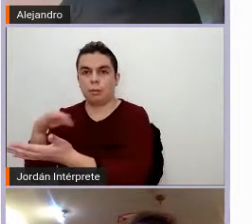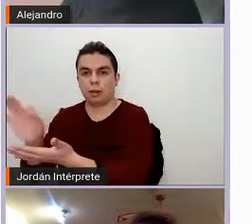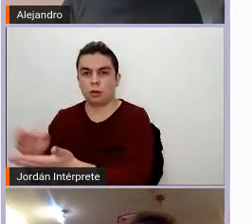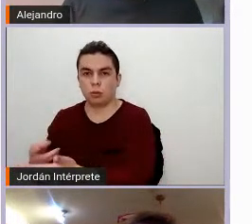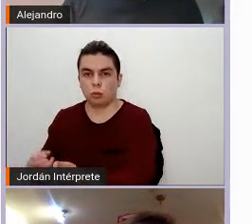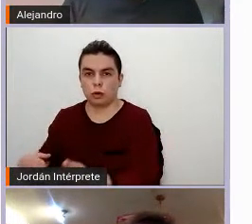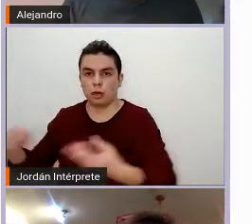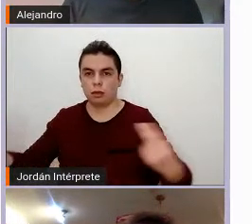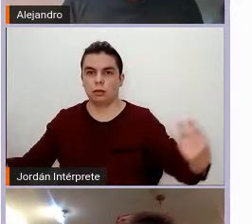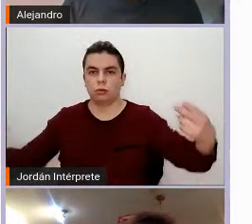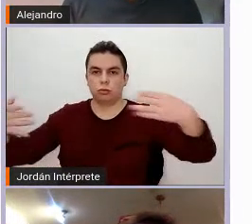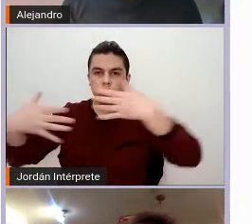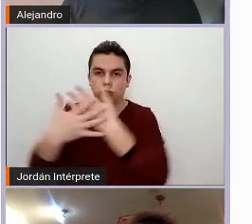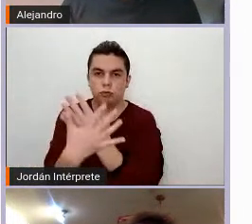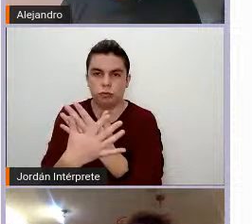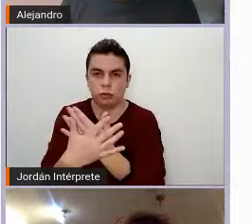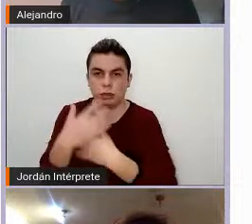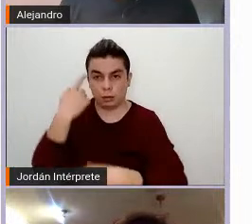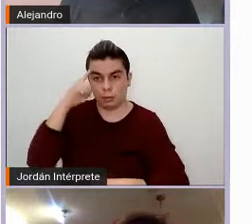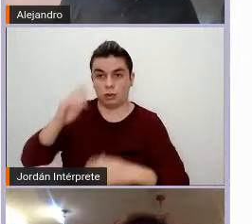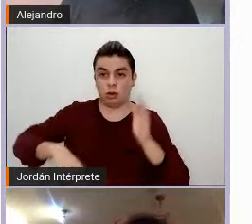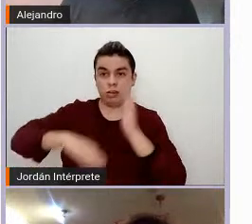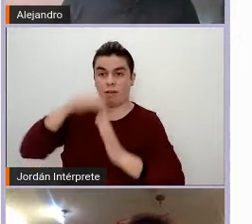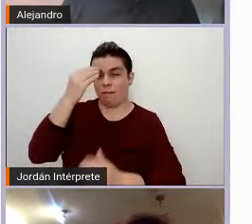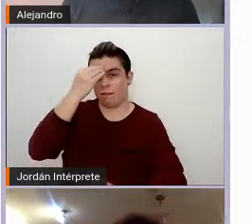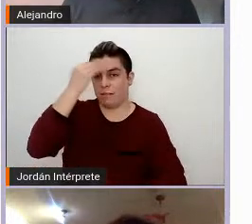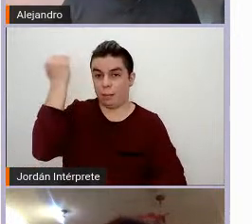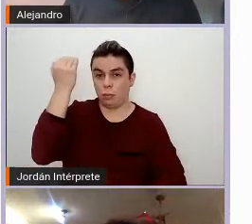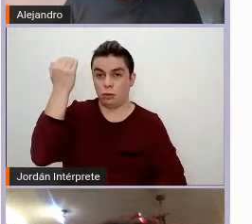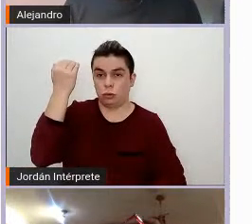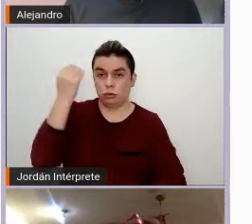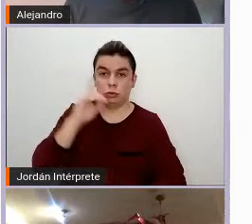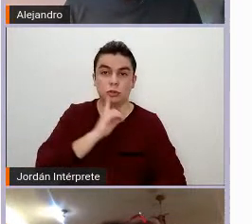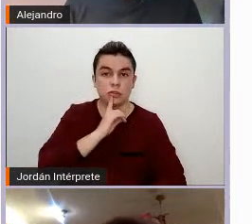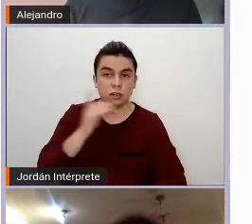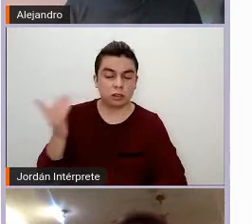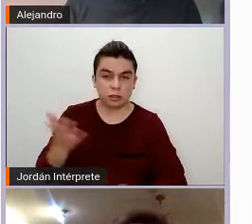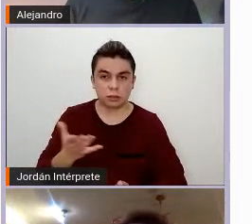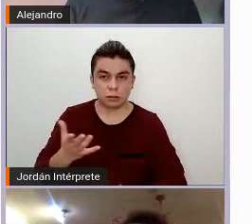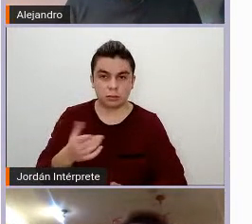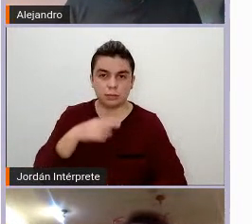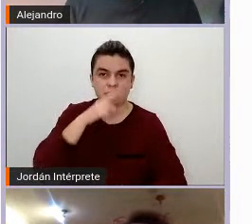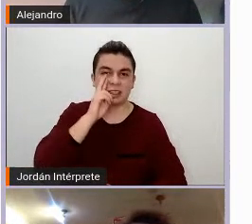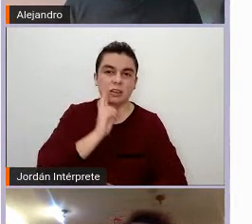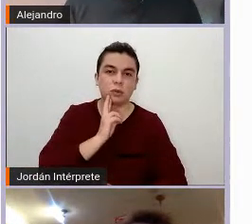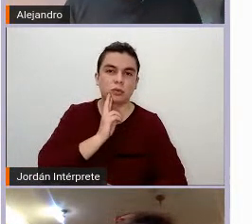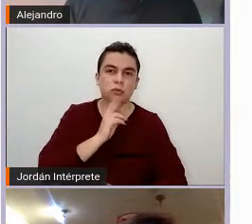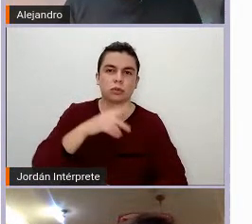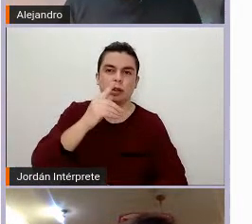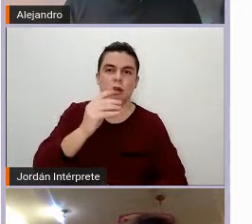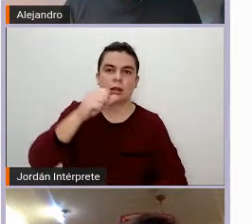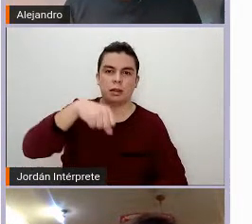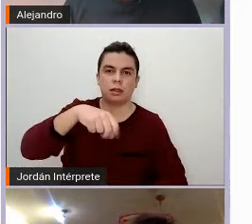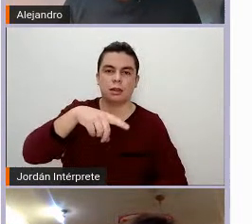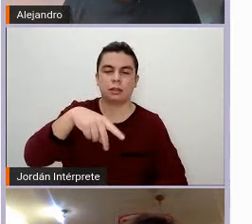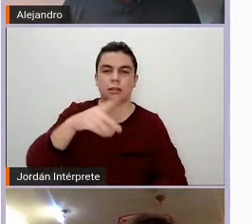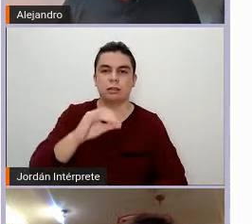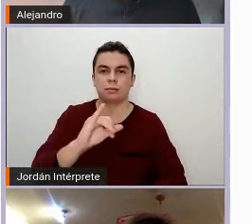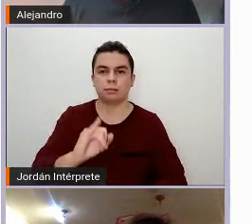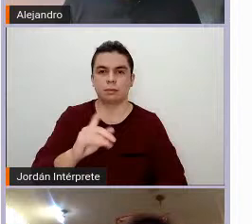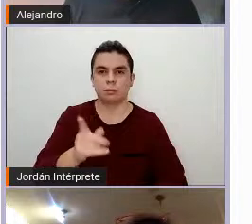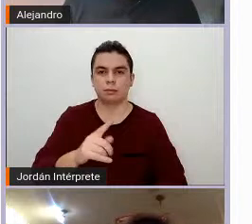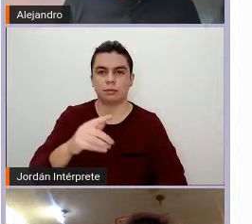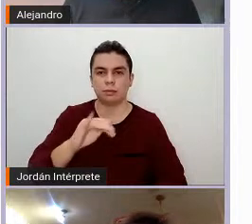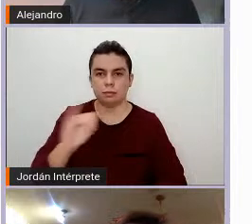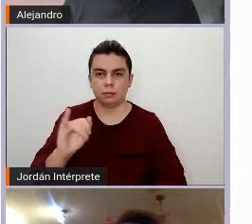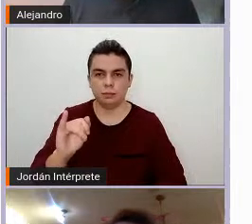Pero el creador del siglo XX más famoso de estas pinturas musicales es el ruso Vasily Kandinsky, quien jugó un papel clave en